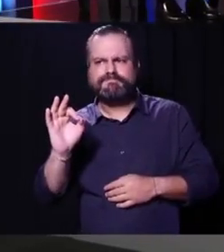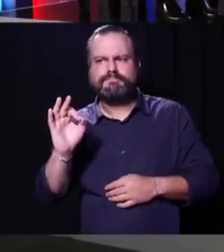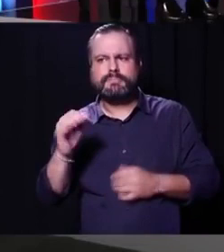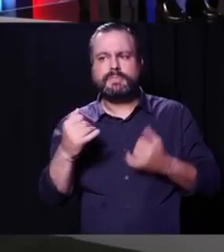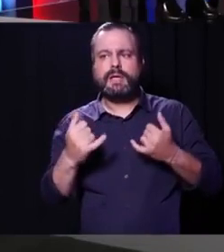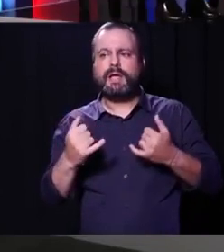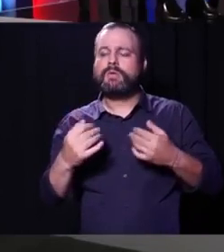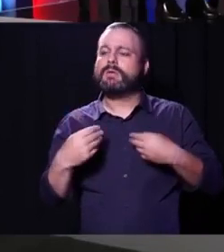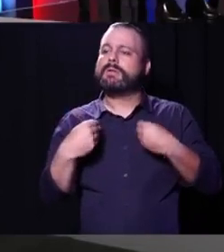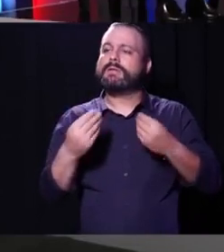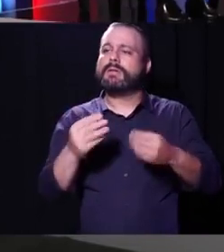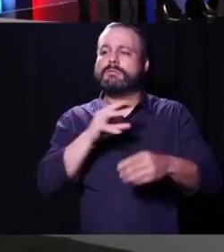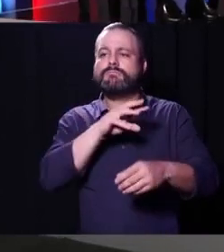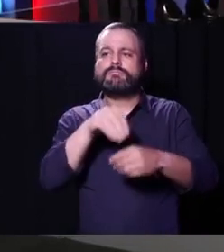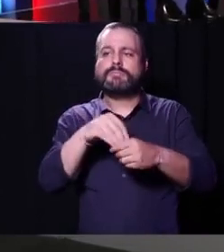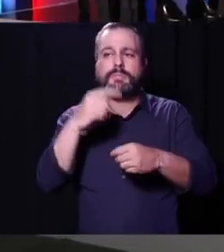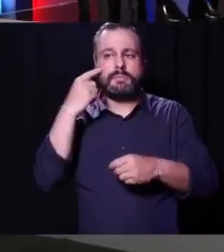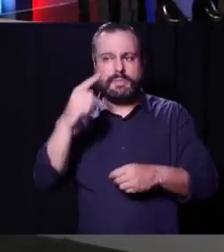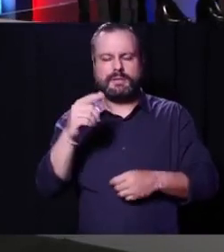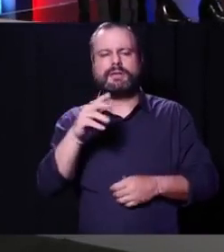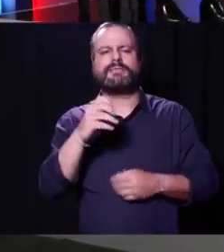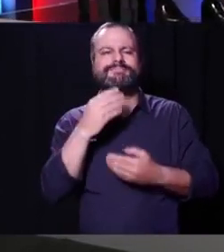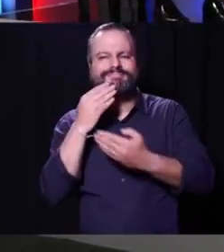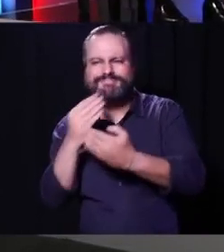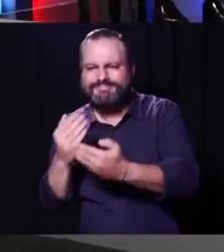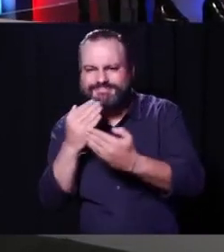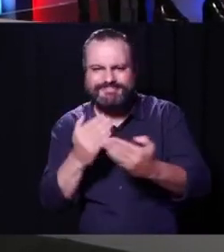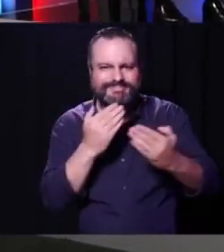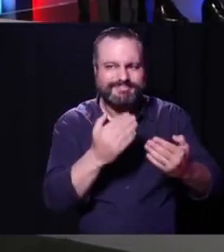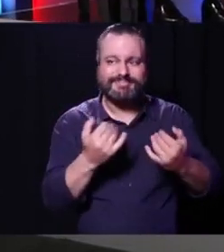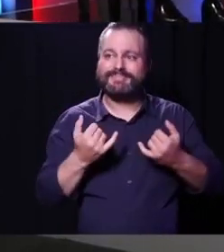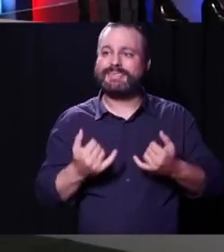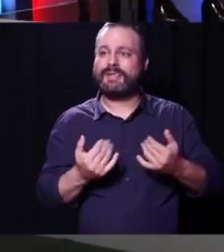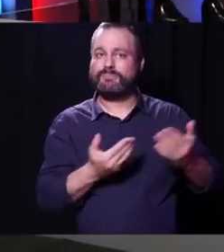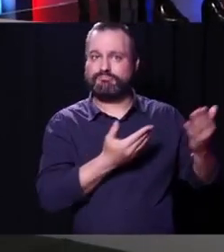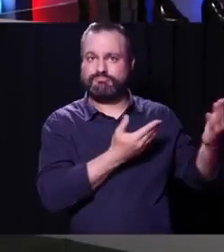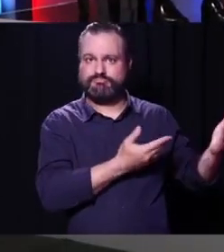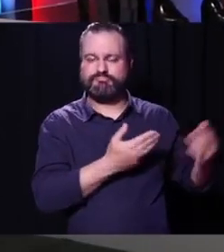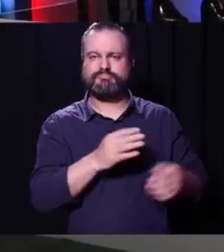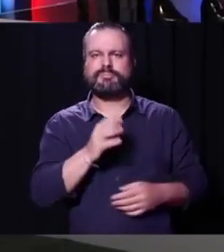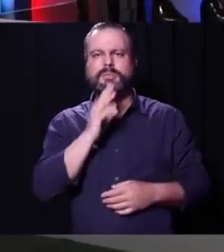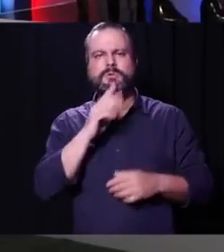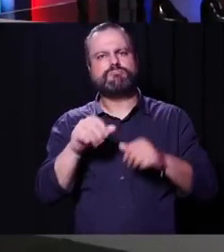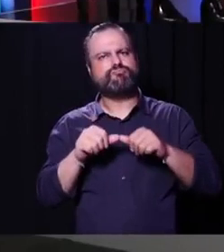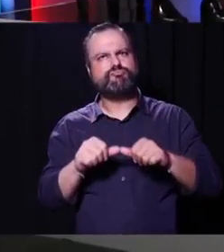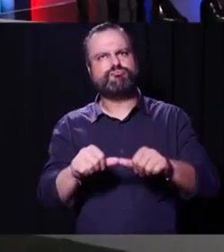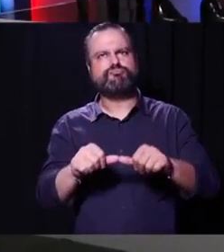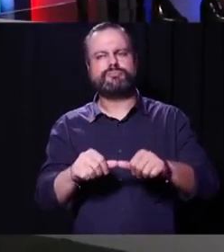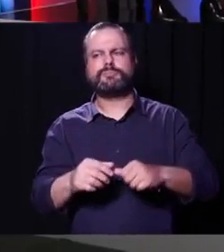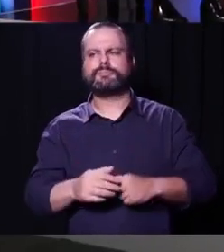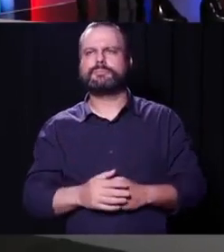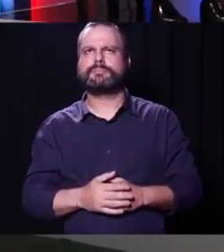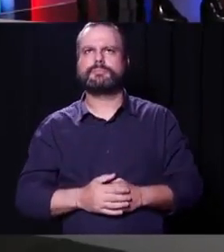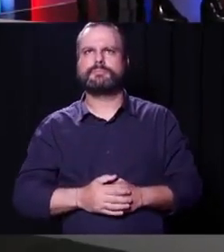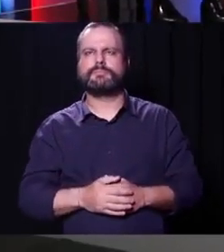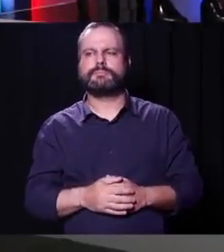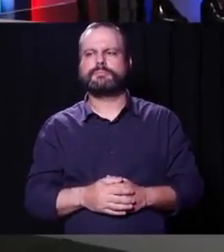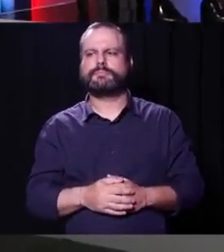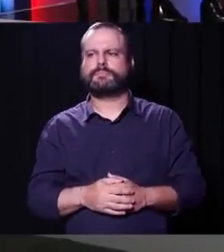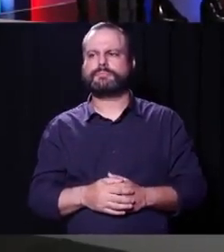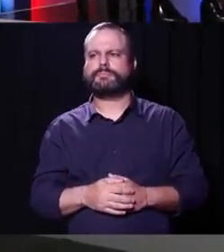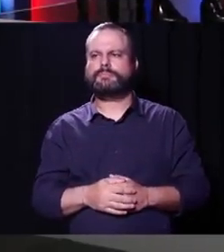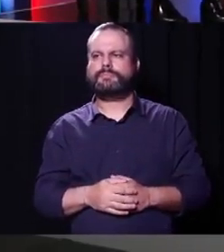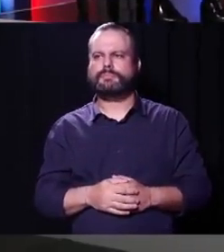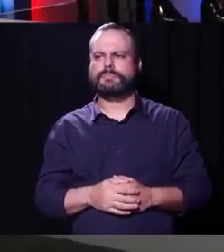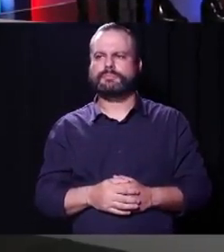gracias. El barrio tiene alegría. Vamos a pedirle a José María que siga con la próxima pregunta. El tema de seguridad, por ejemplo. Se habla mucho de